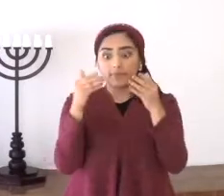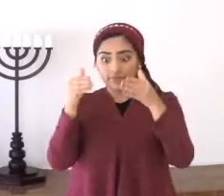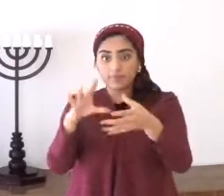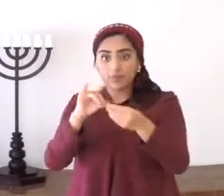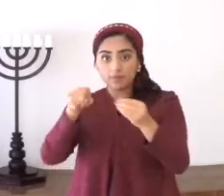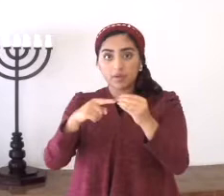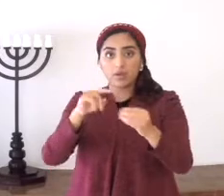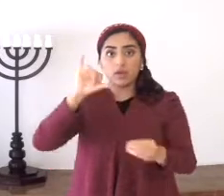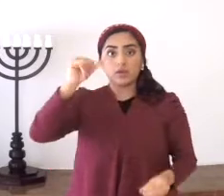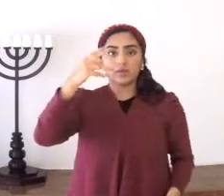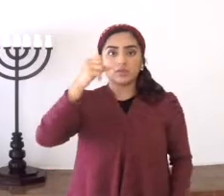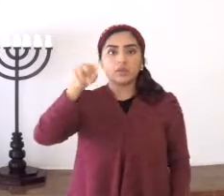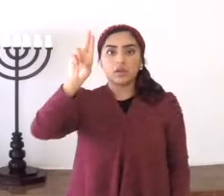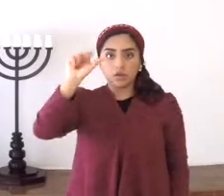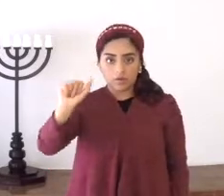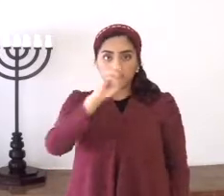medio.